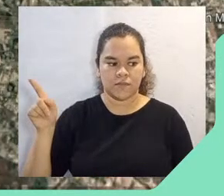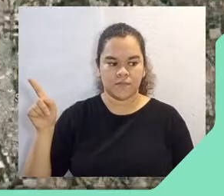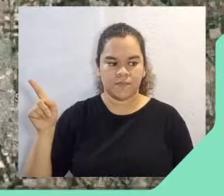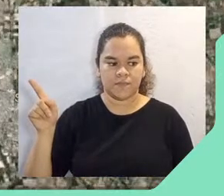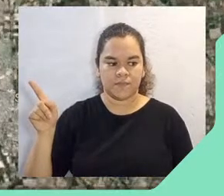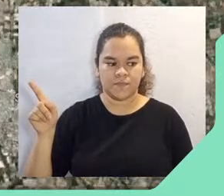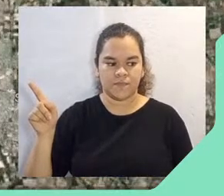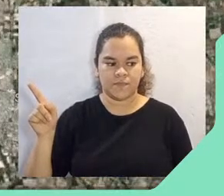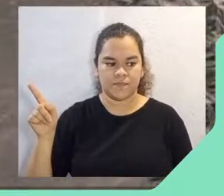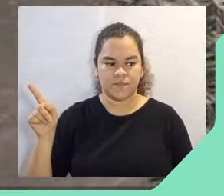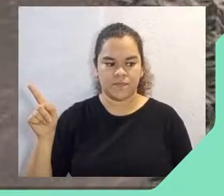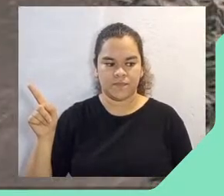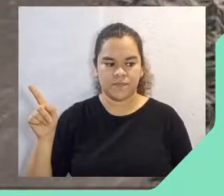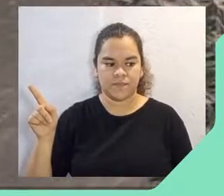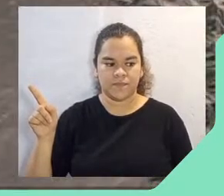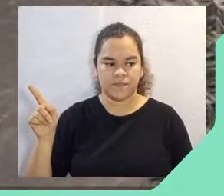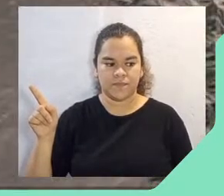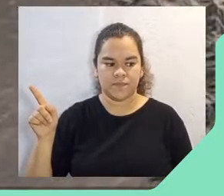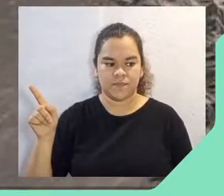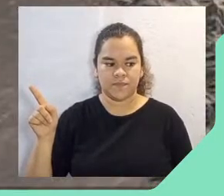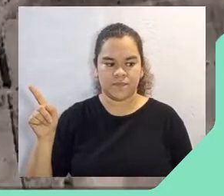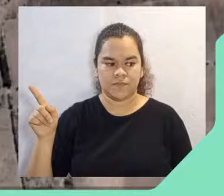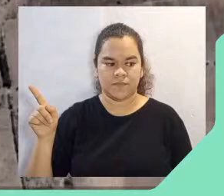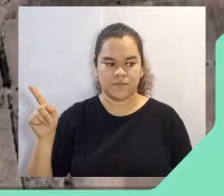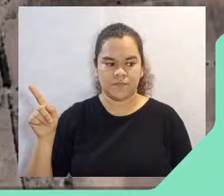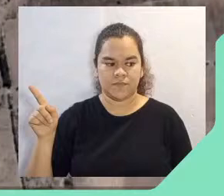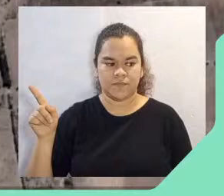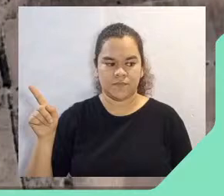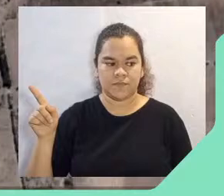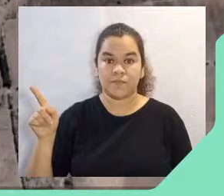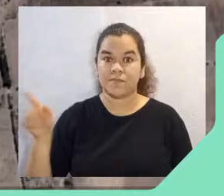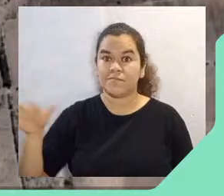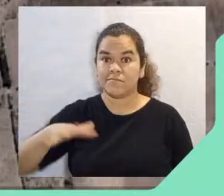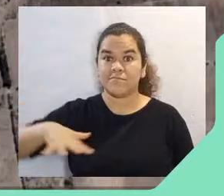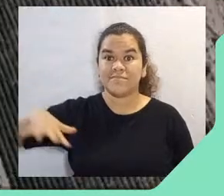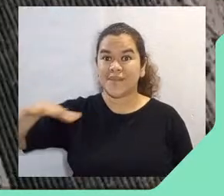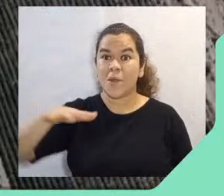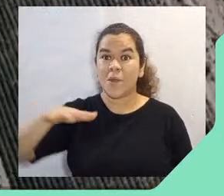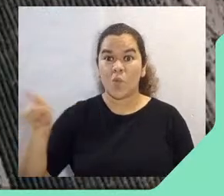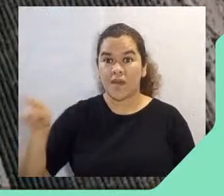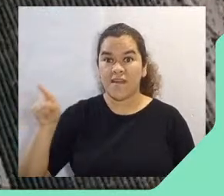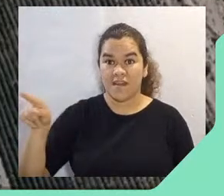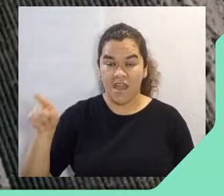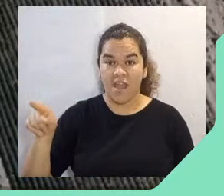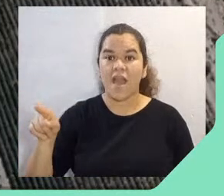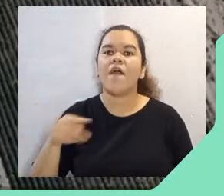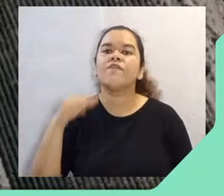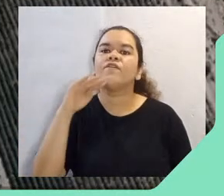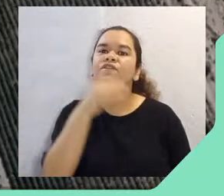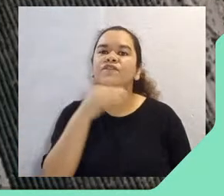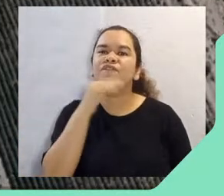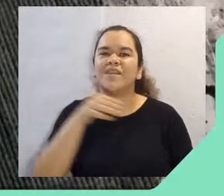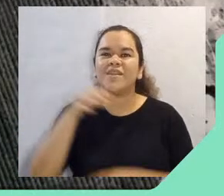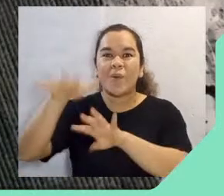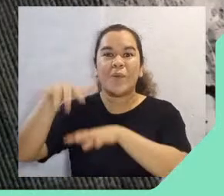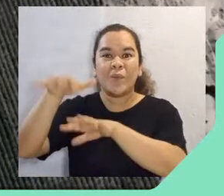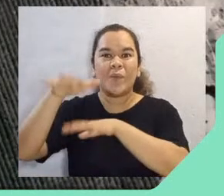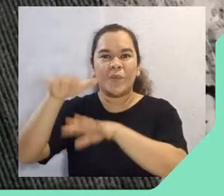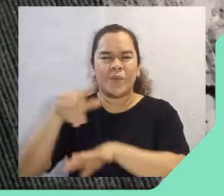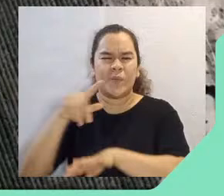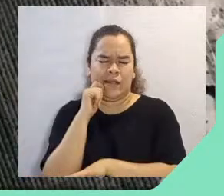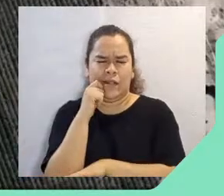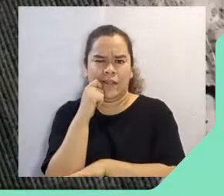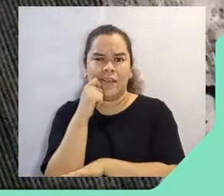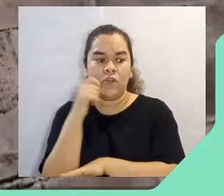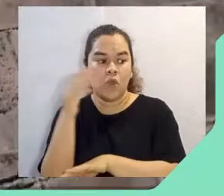importante. Estos son viñedos. De acá sale el vino que tanto nos gusta. Y un poquito más al norte tenemos algo que parece viñedo,